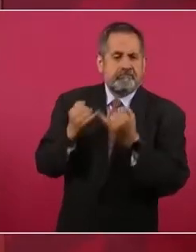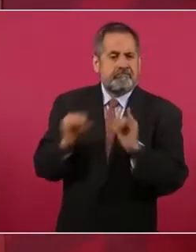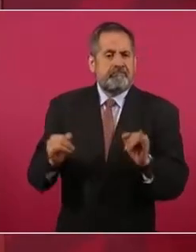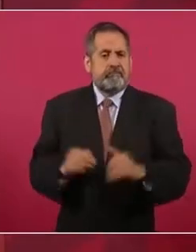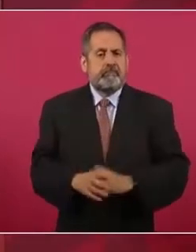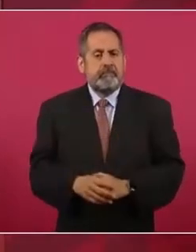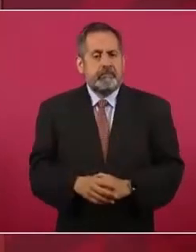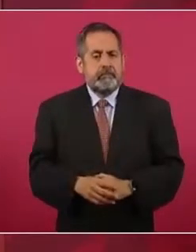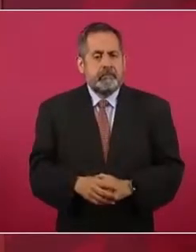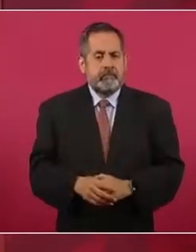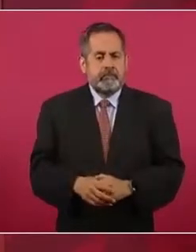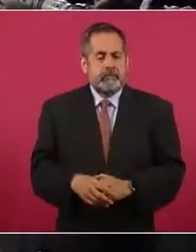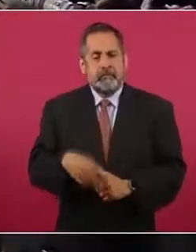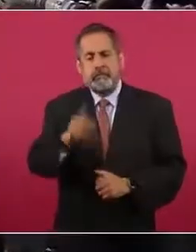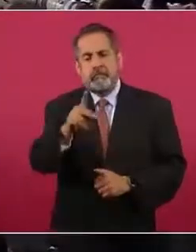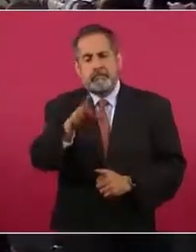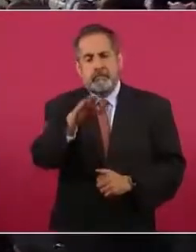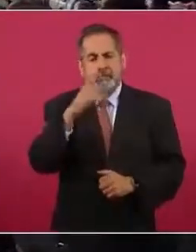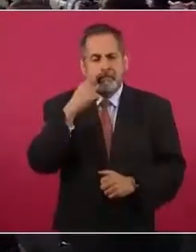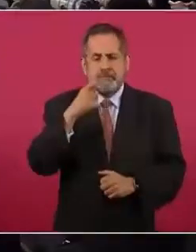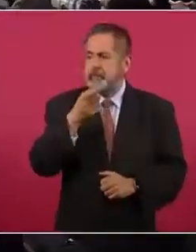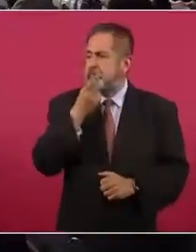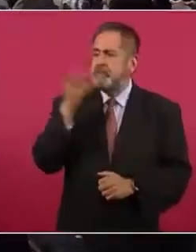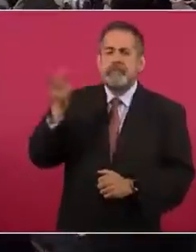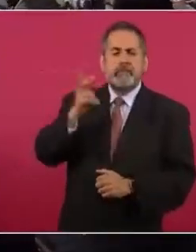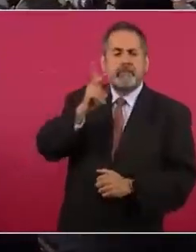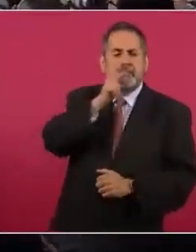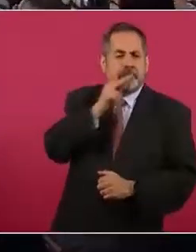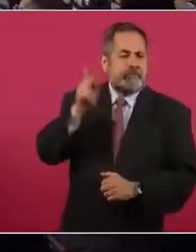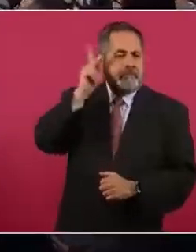Presidente, en torno Pero a ver, el Papa, ¿qué dijo?